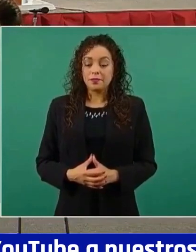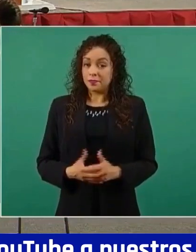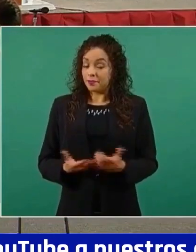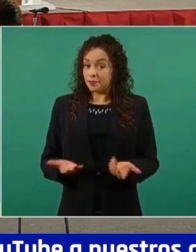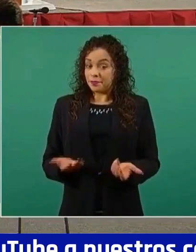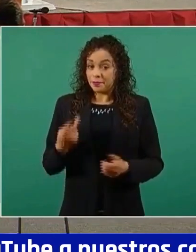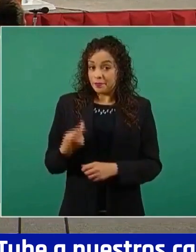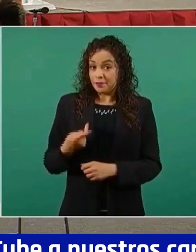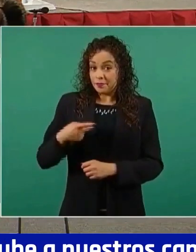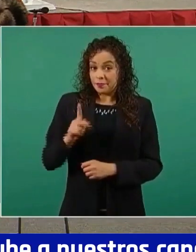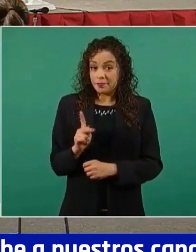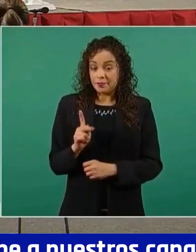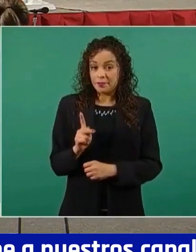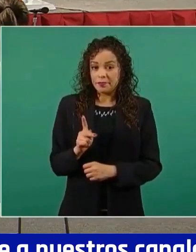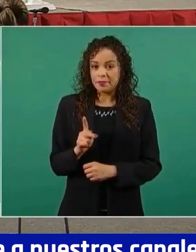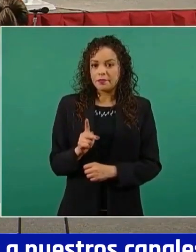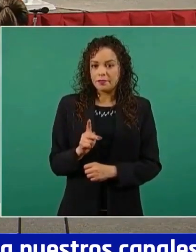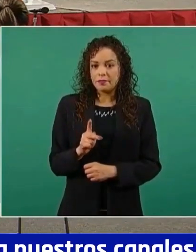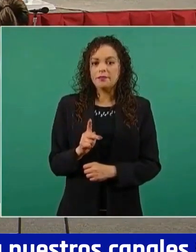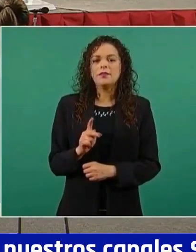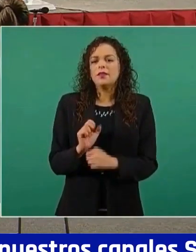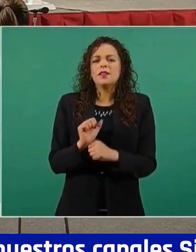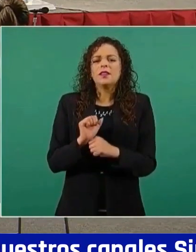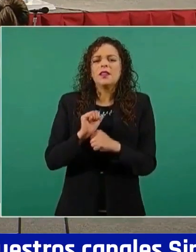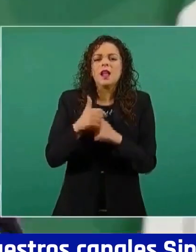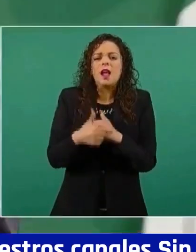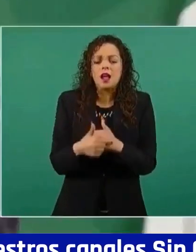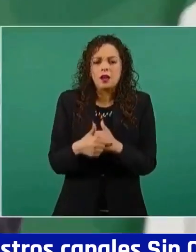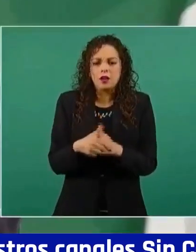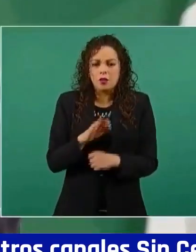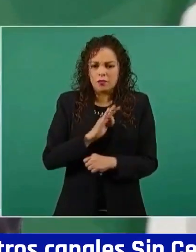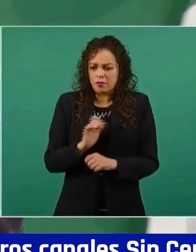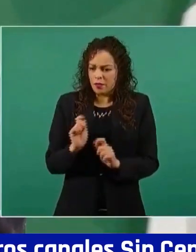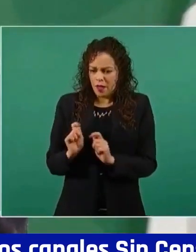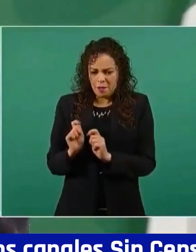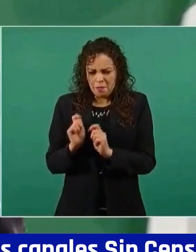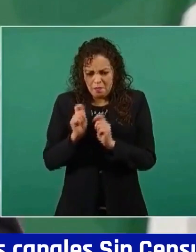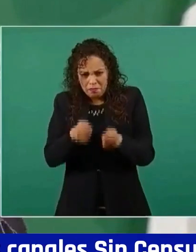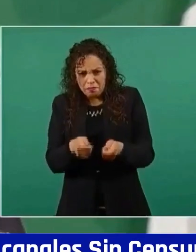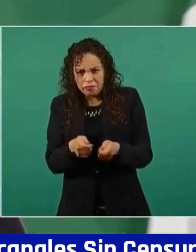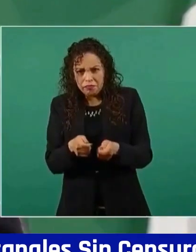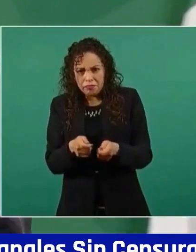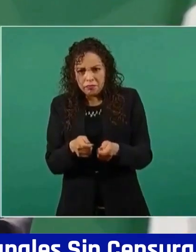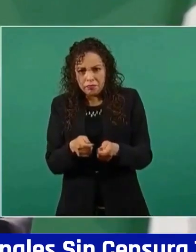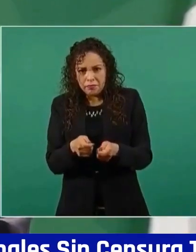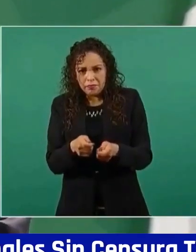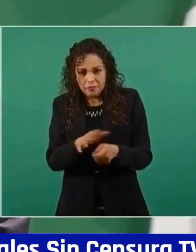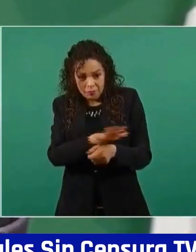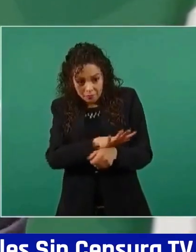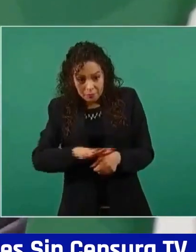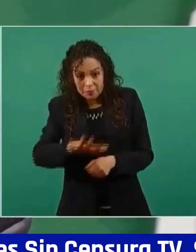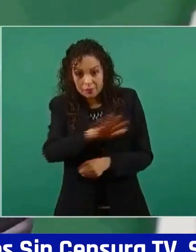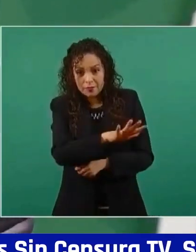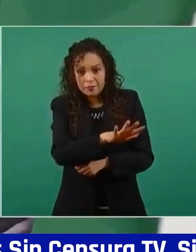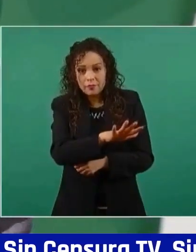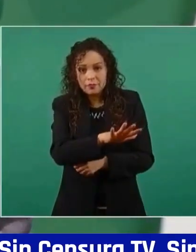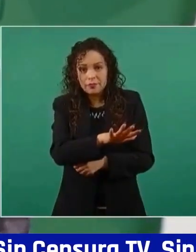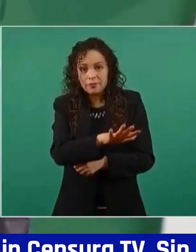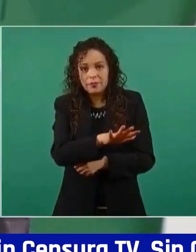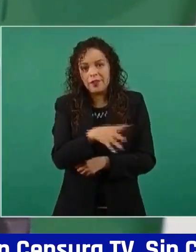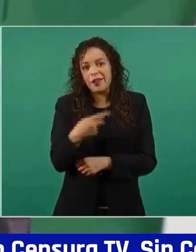podían haber destinado algo del presupuesto público al pueblo. No,